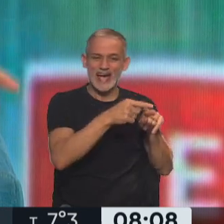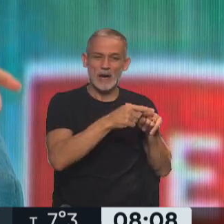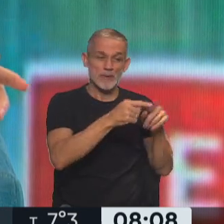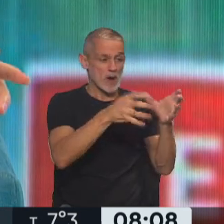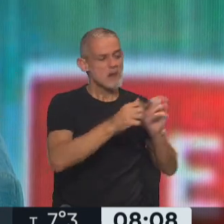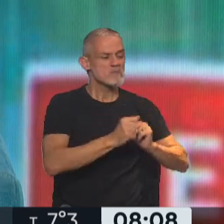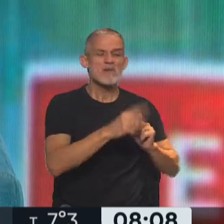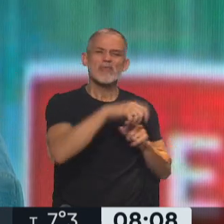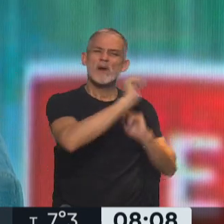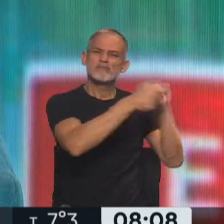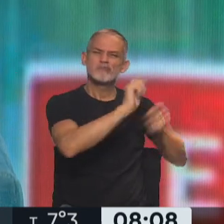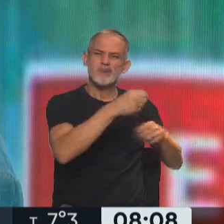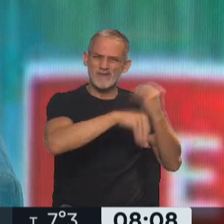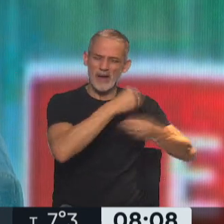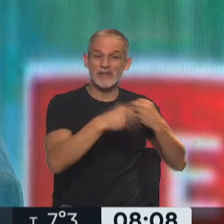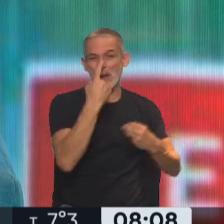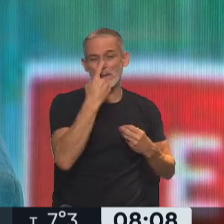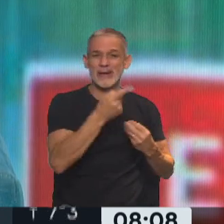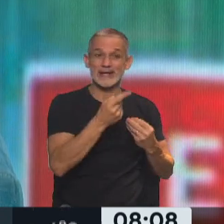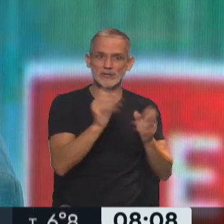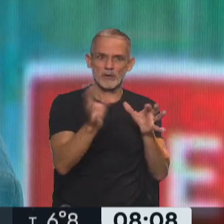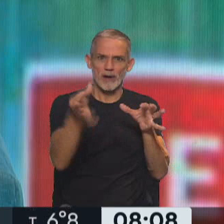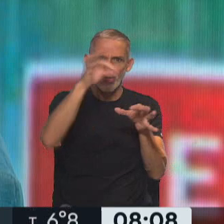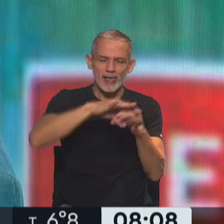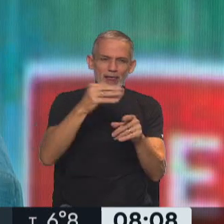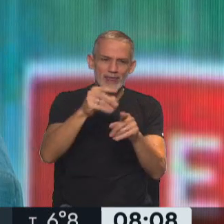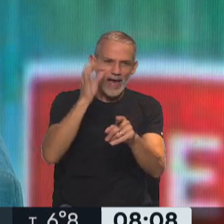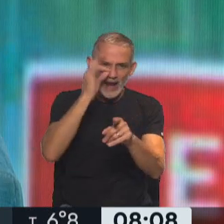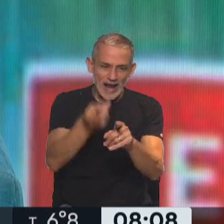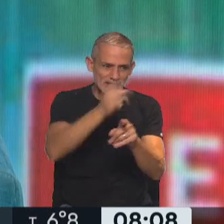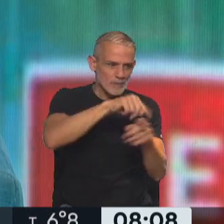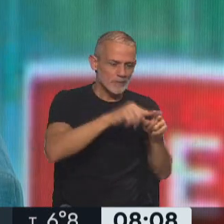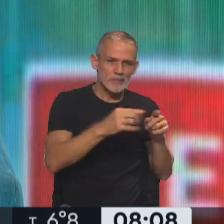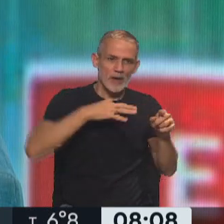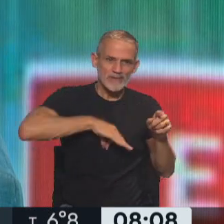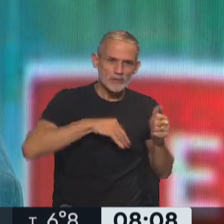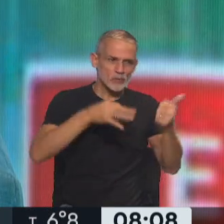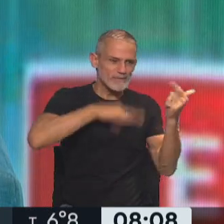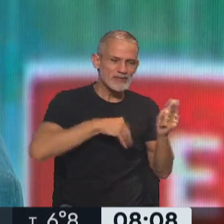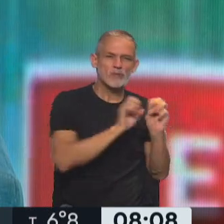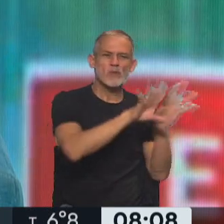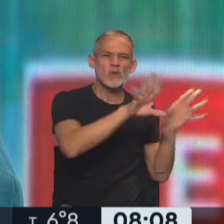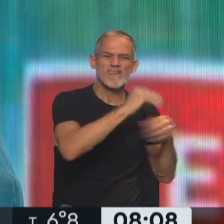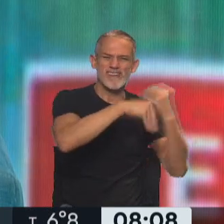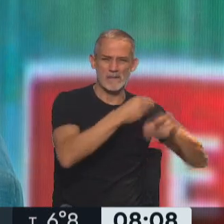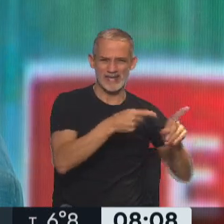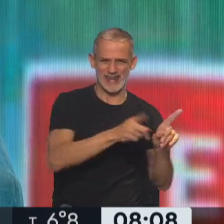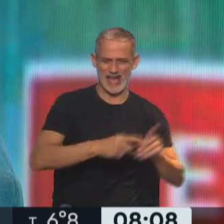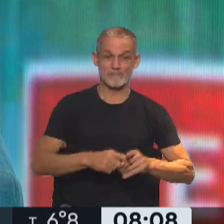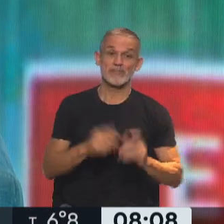asignados a familias. Y los perritos se infectaron y después se infectaron a las familias. Entonces, esta es la historia, digamos,